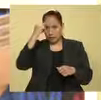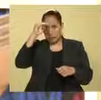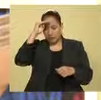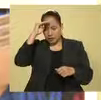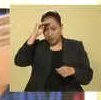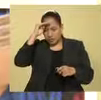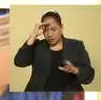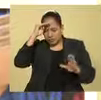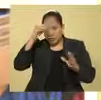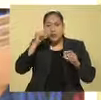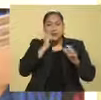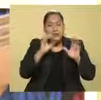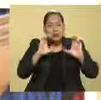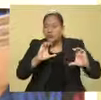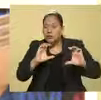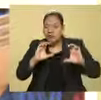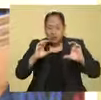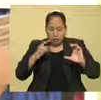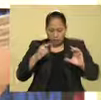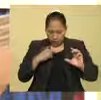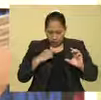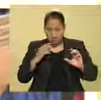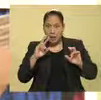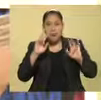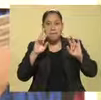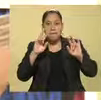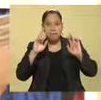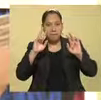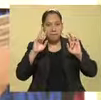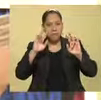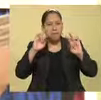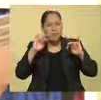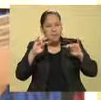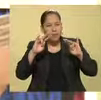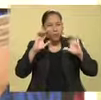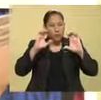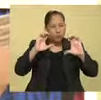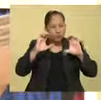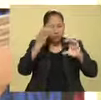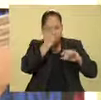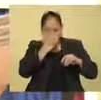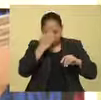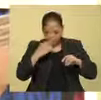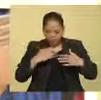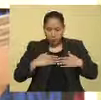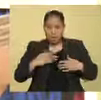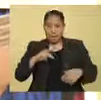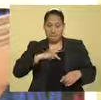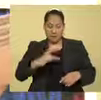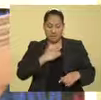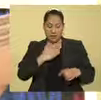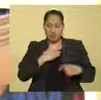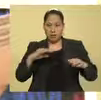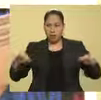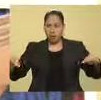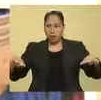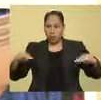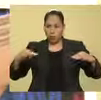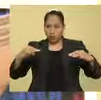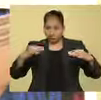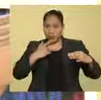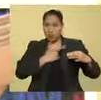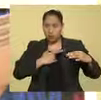súper pendiente de cómo sus emociones placenteras, o sea, emociones